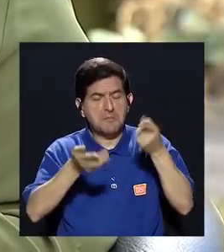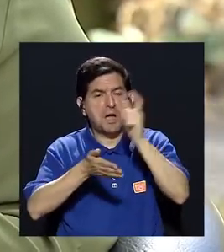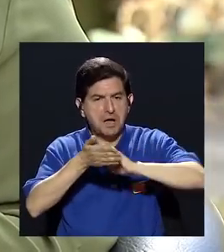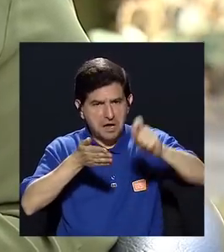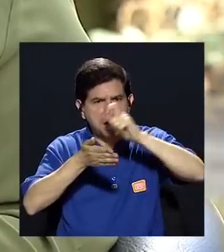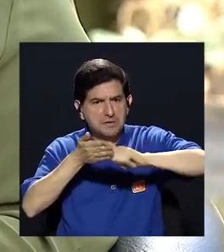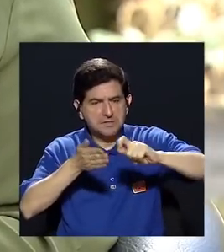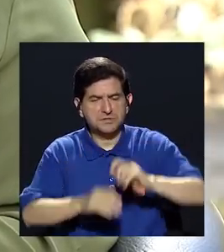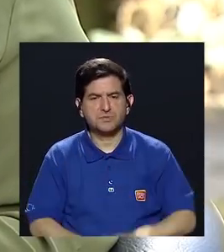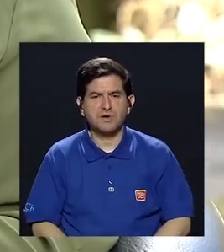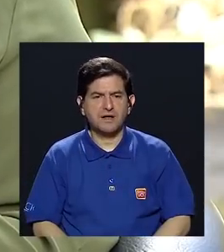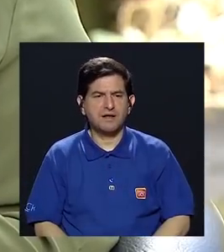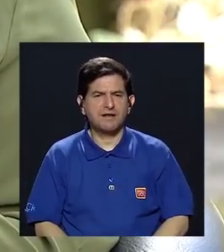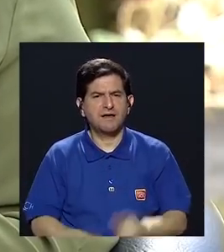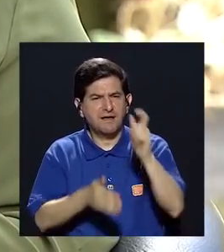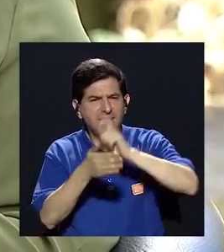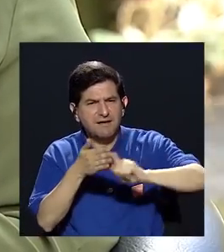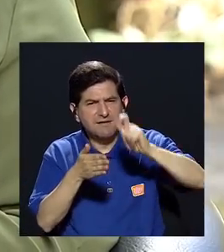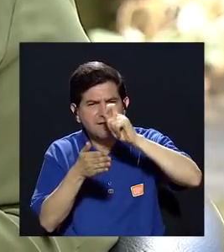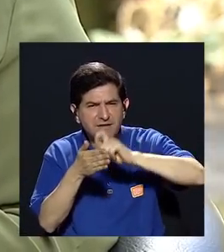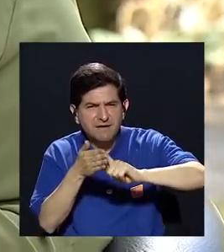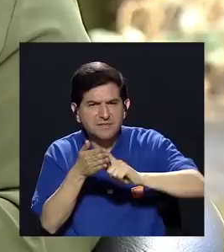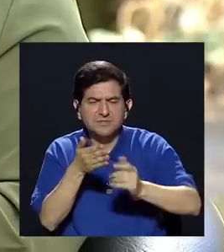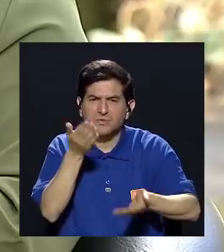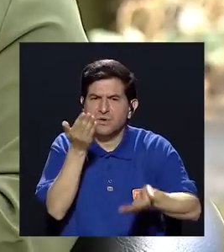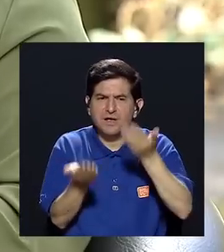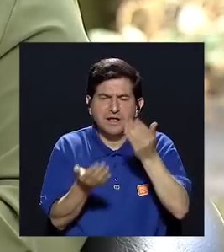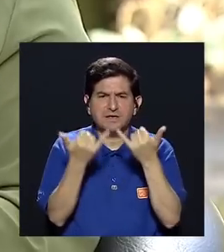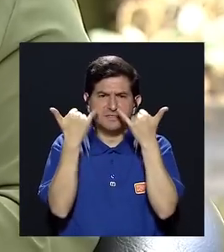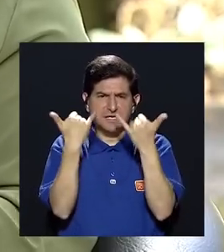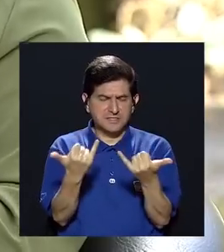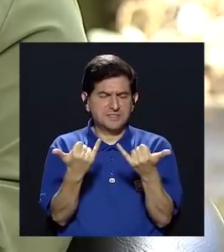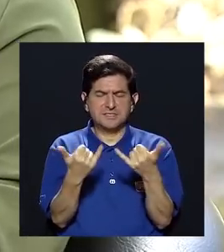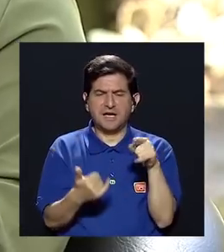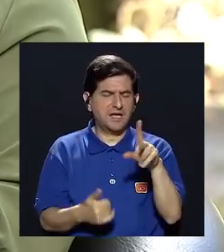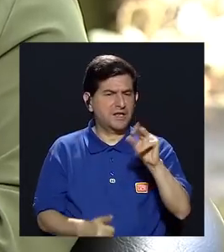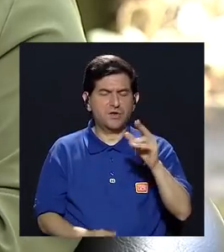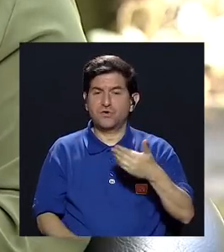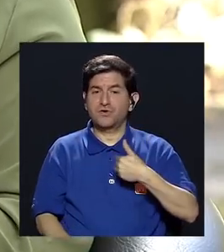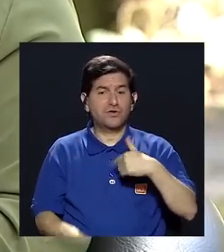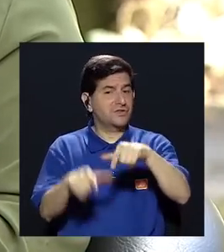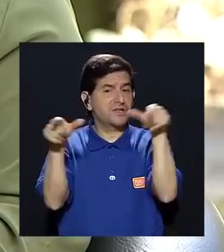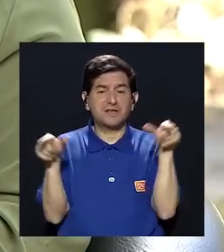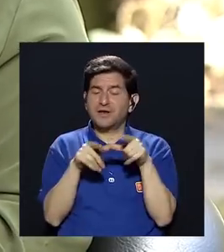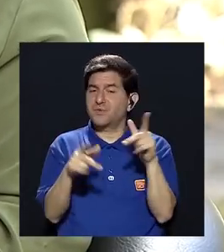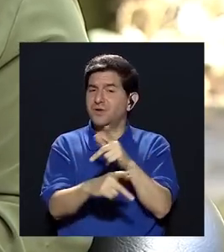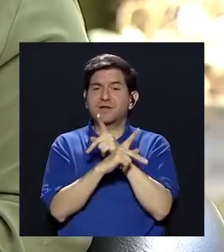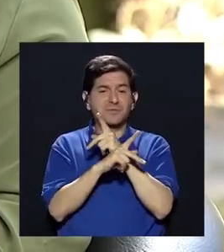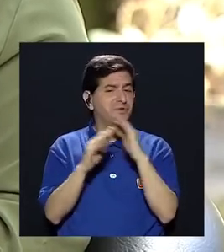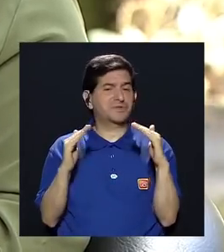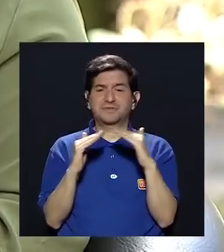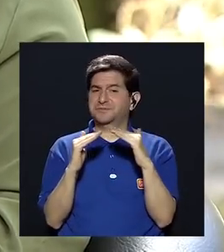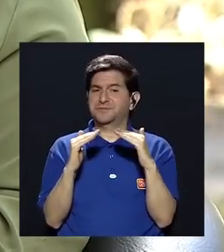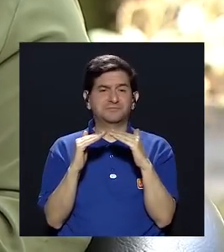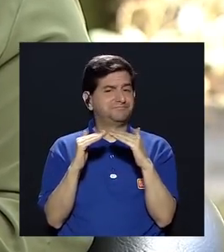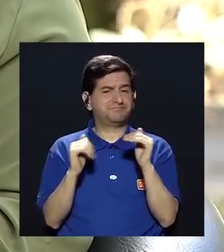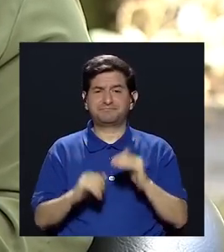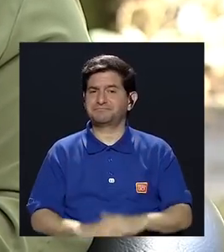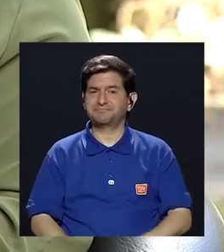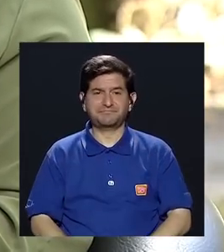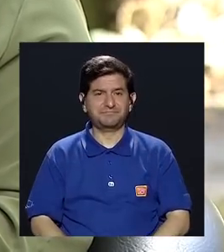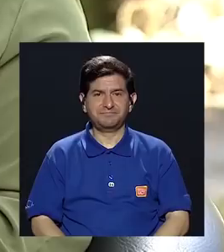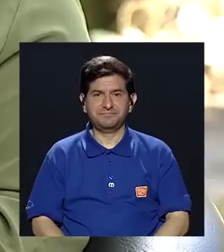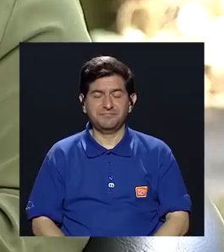escuela, y en la escuela... cuando ya no están en la escuela, no tienen quien los proteja en el hogar,